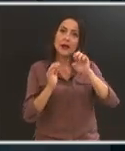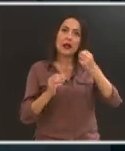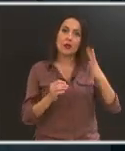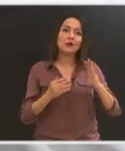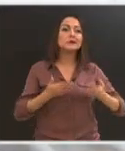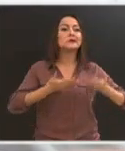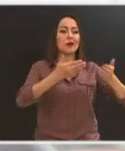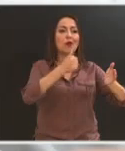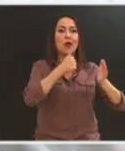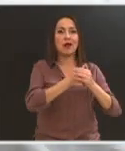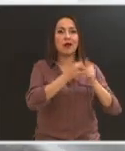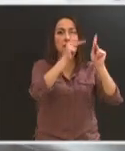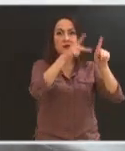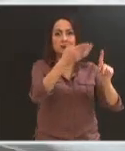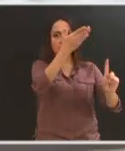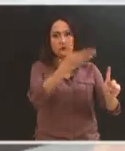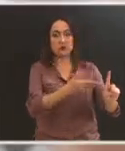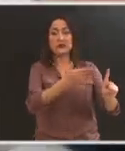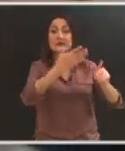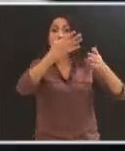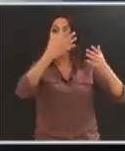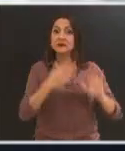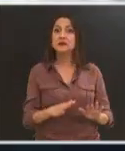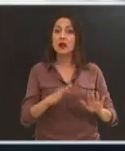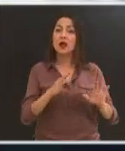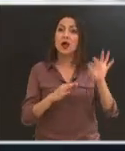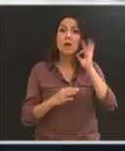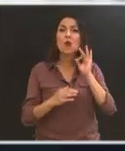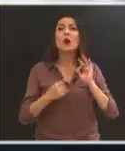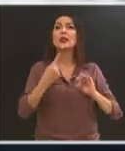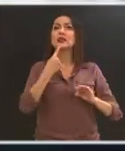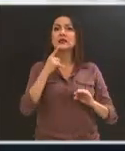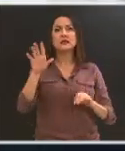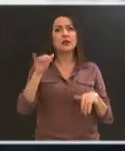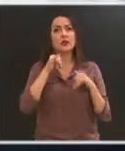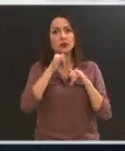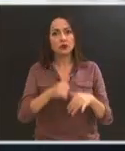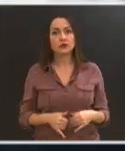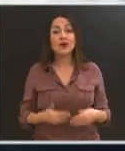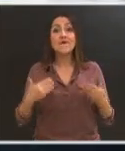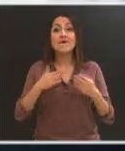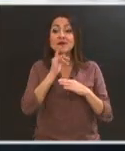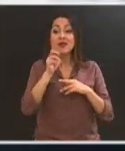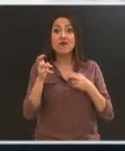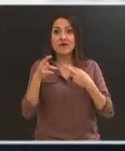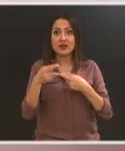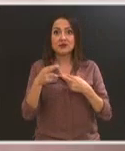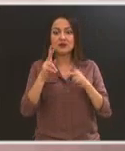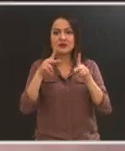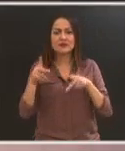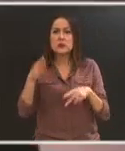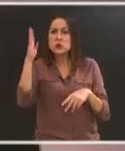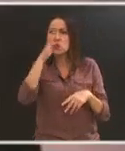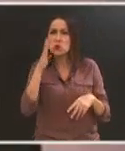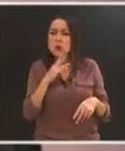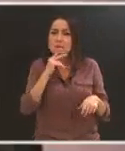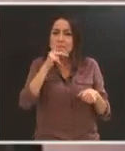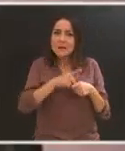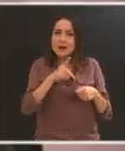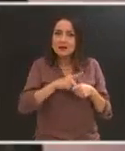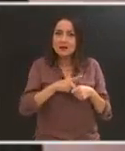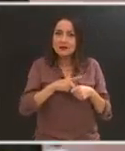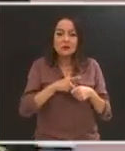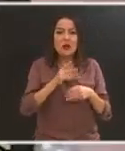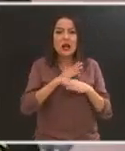entrega la carta a esta persona. Eso a pesar de que la mujer insistió en su denuncia ante el registro civil que nunca participó de un